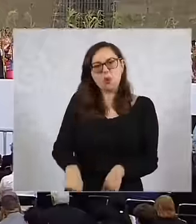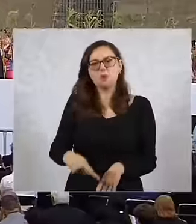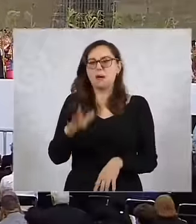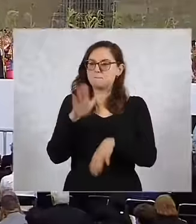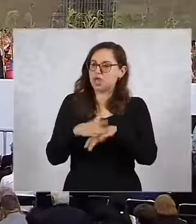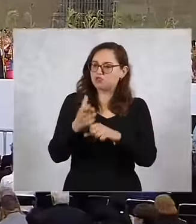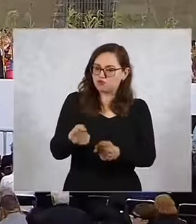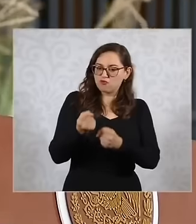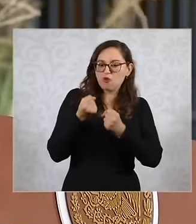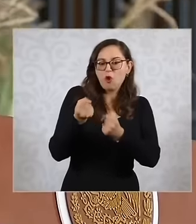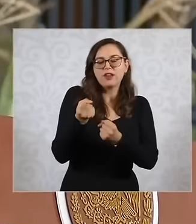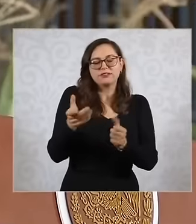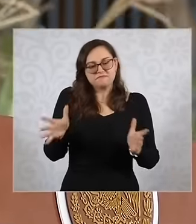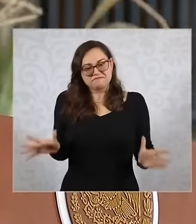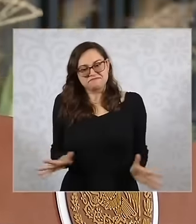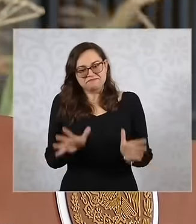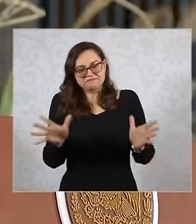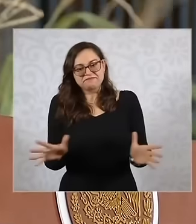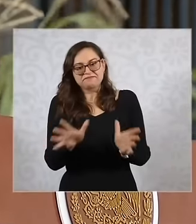México.